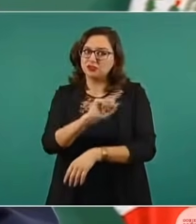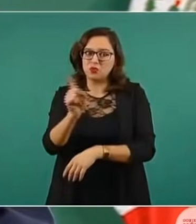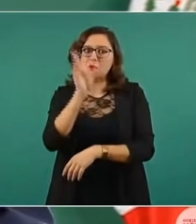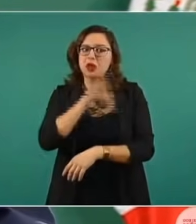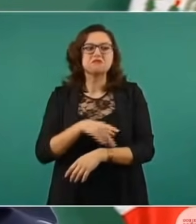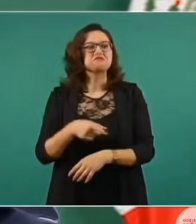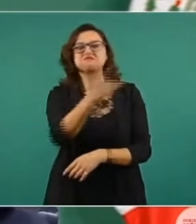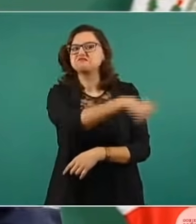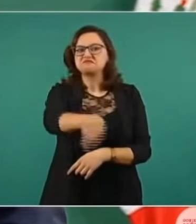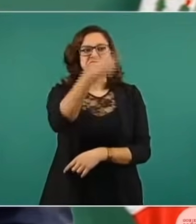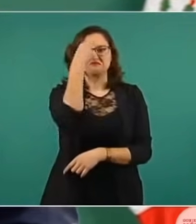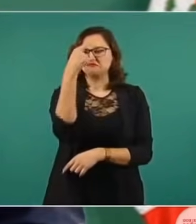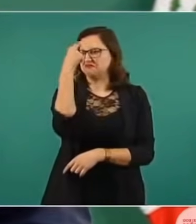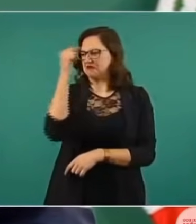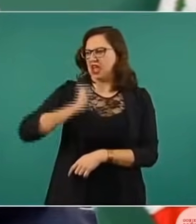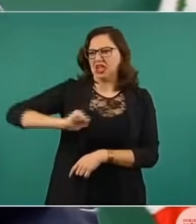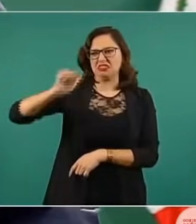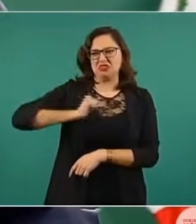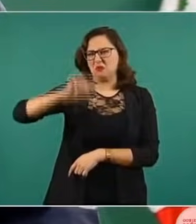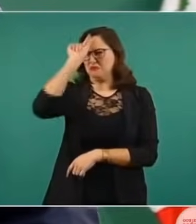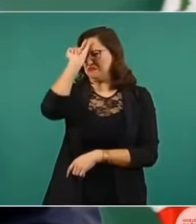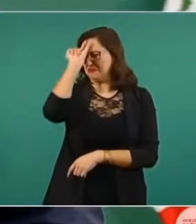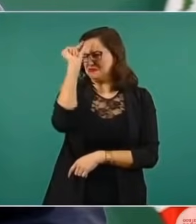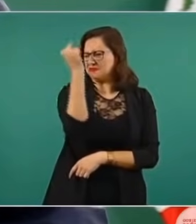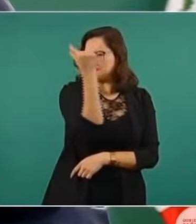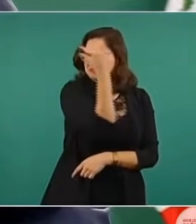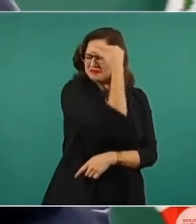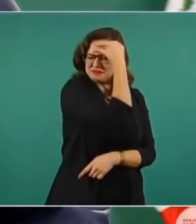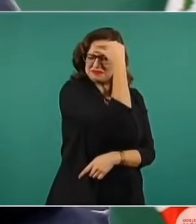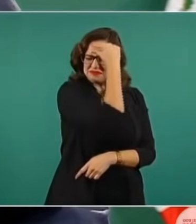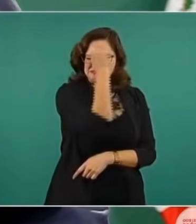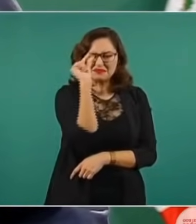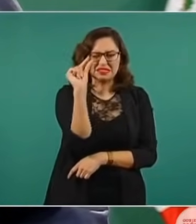mentalidad muy retrógrada, muy conservadora.